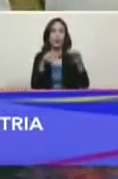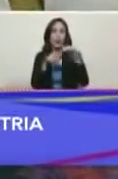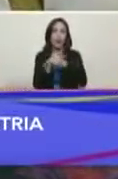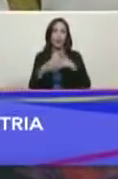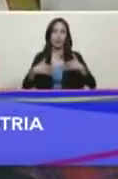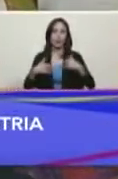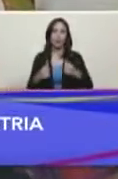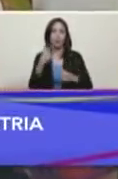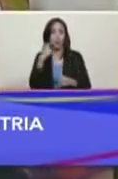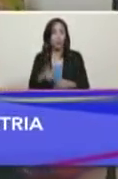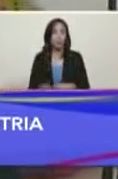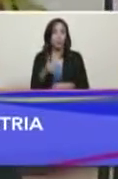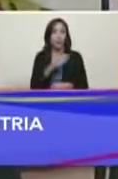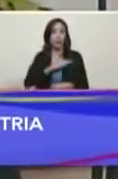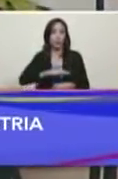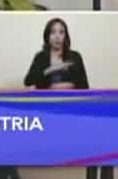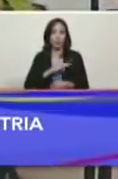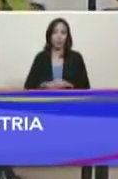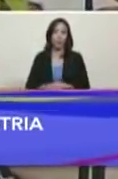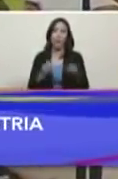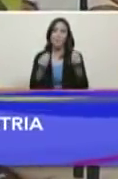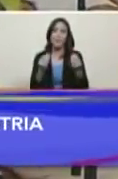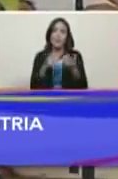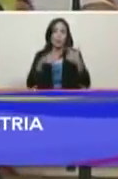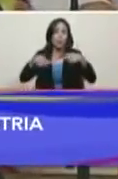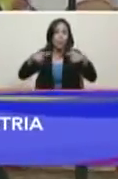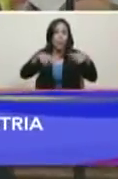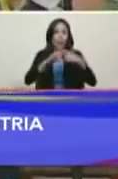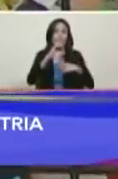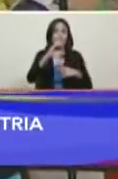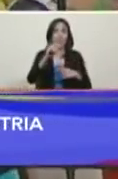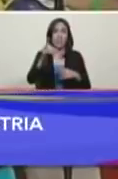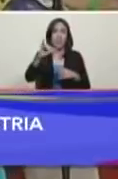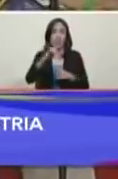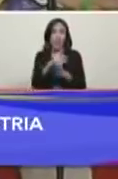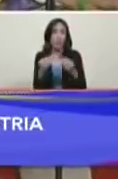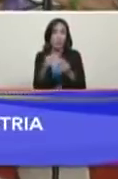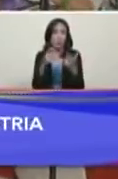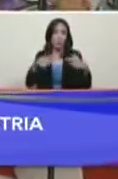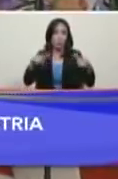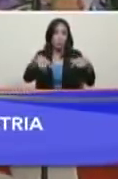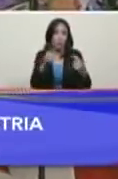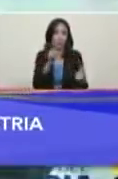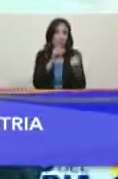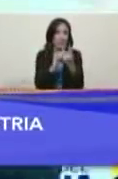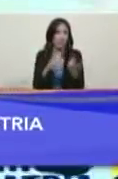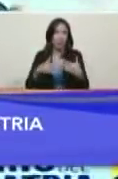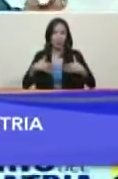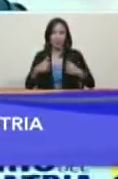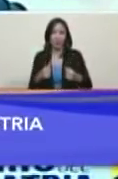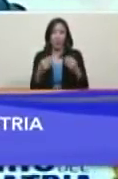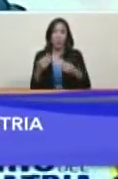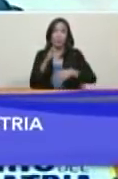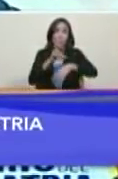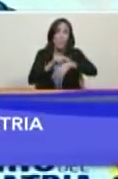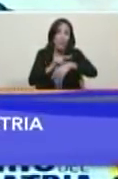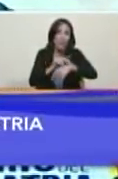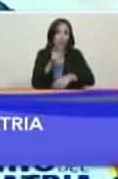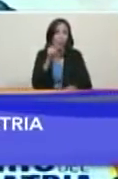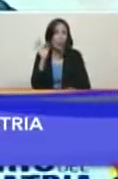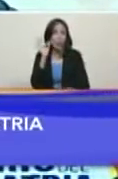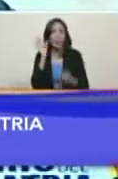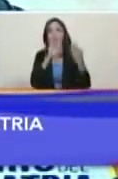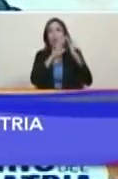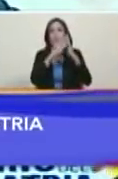misiones. Tenemos miles de ambulatorios, miles de lugares de atención de salud, miles de médicos allí en la